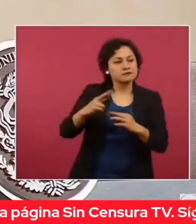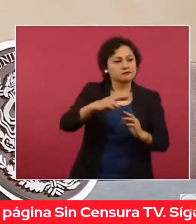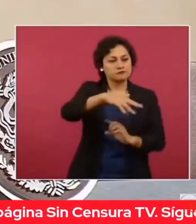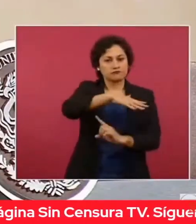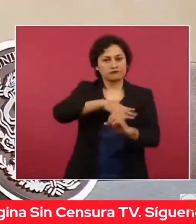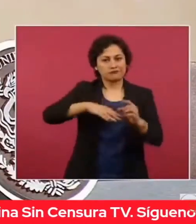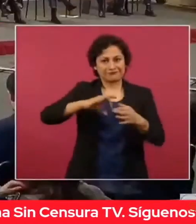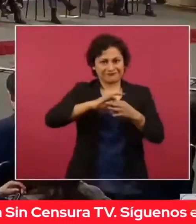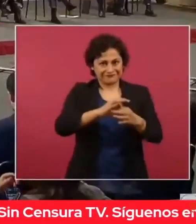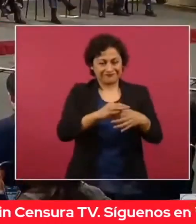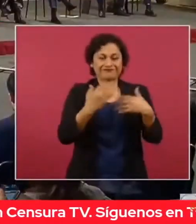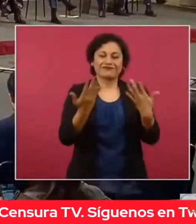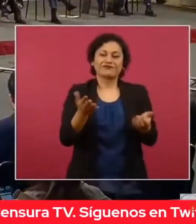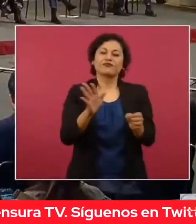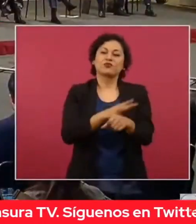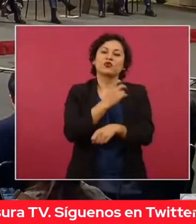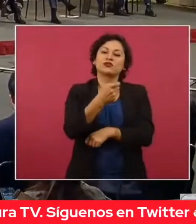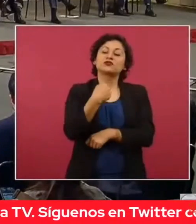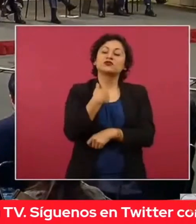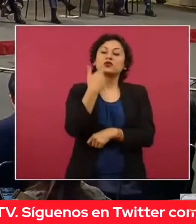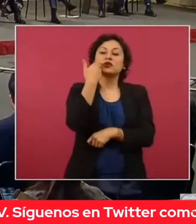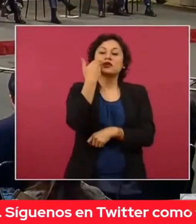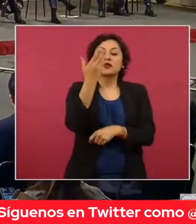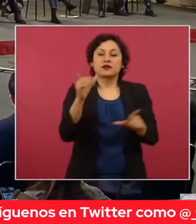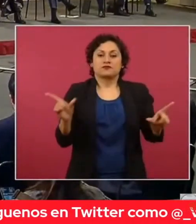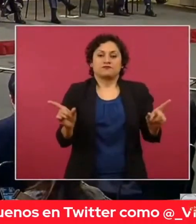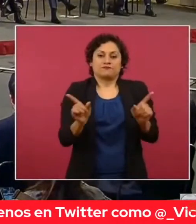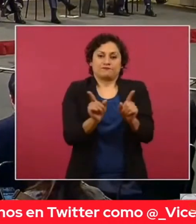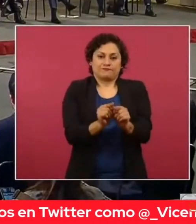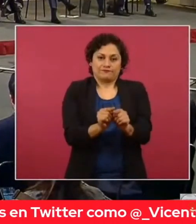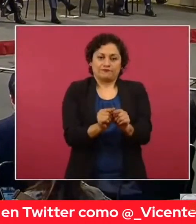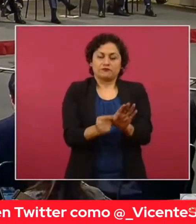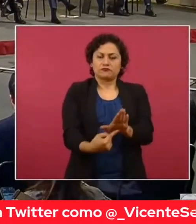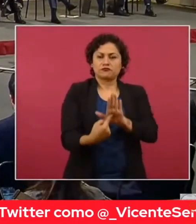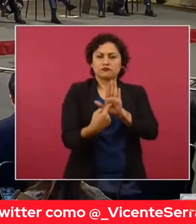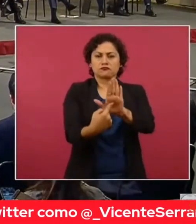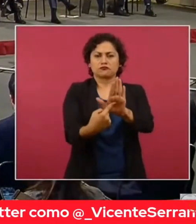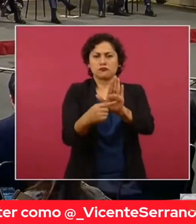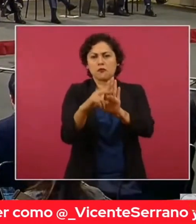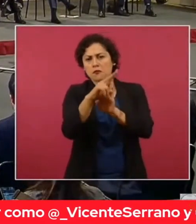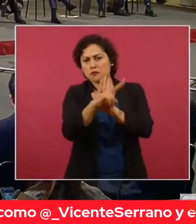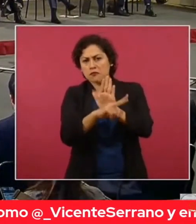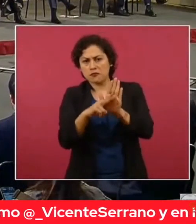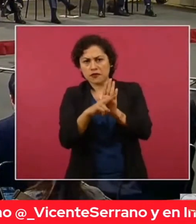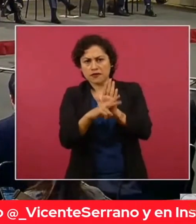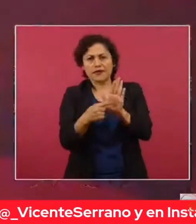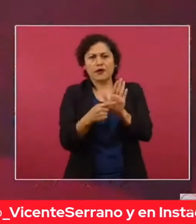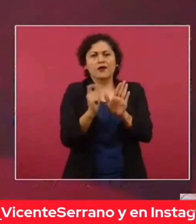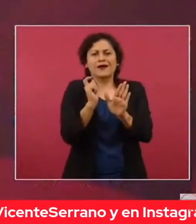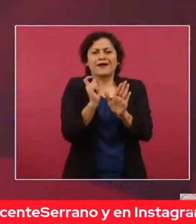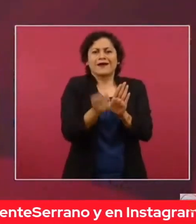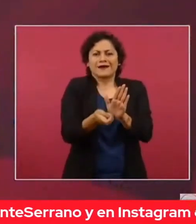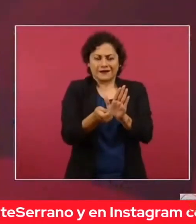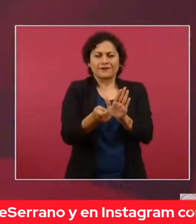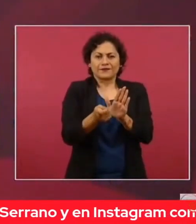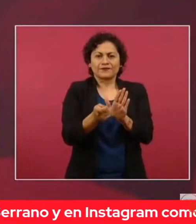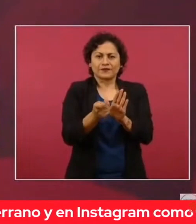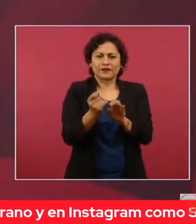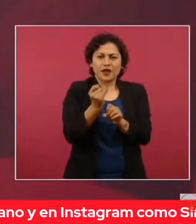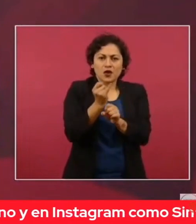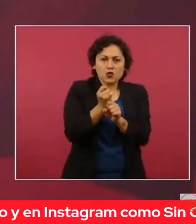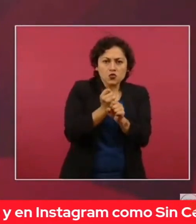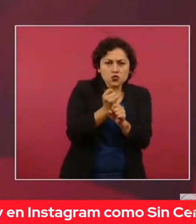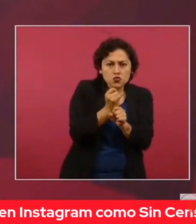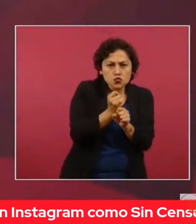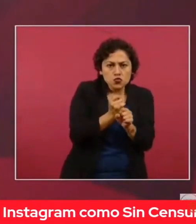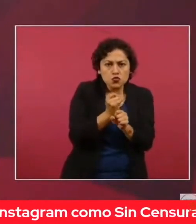mi intervención presentando un video de cómo es la arqueología, es